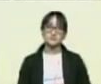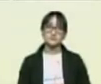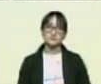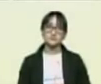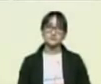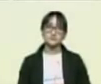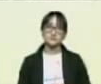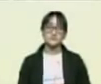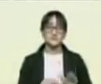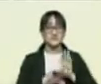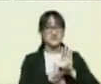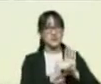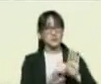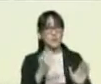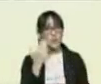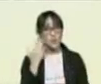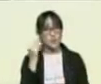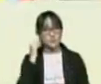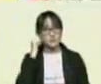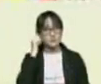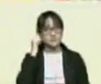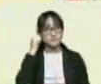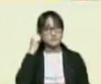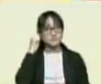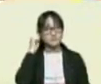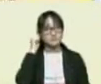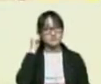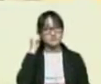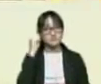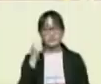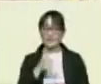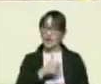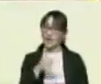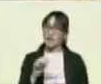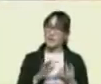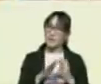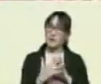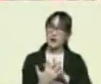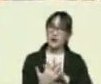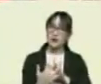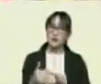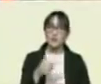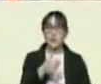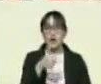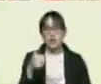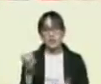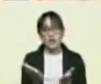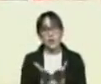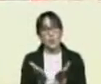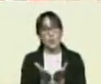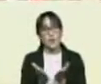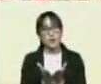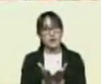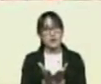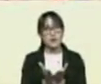Este es el símbolo. Que en cada barrio, que en cada escuela,